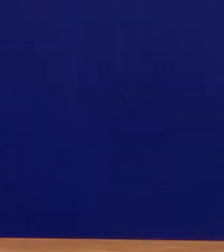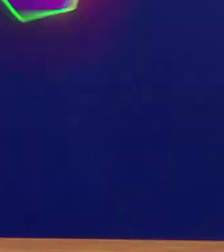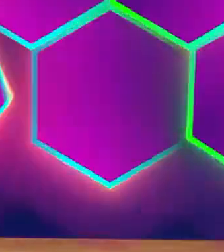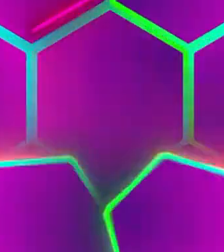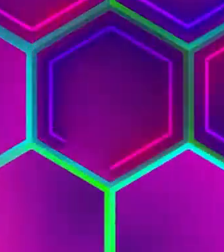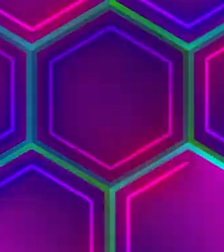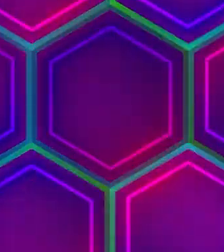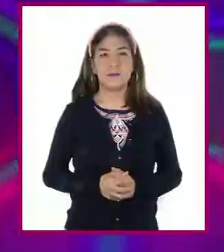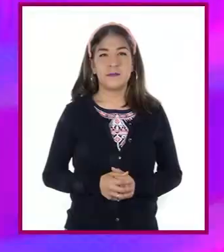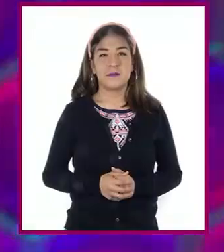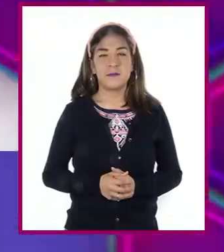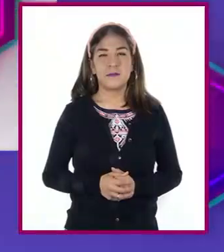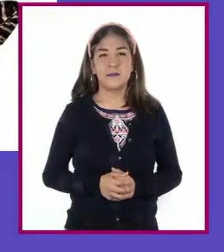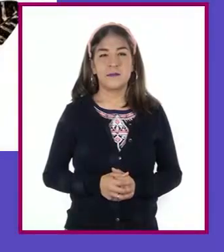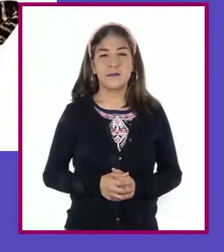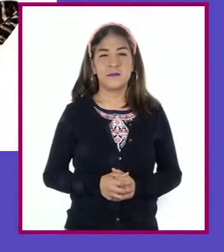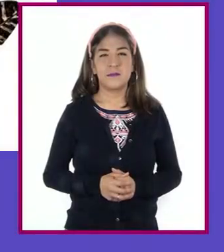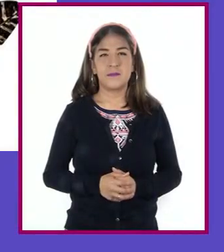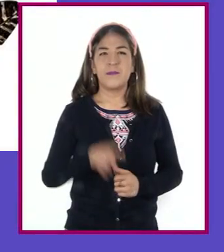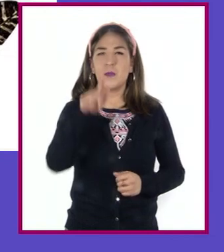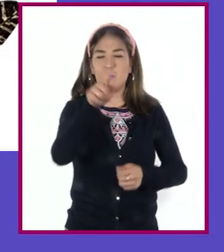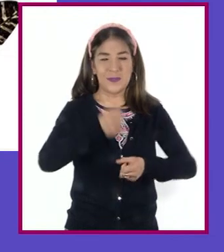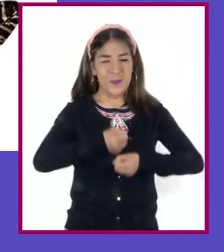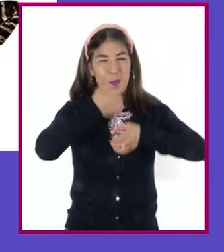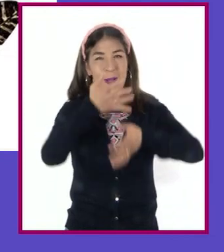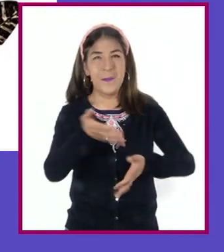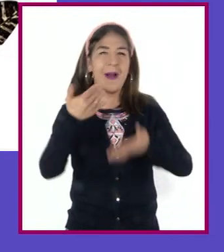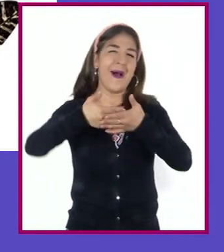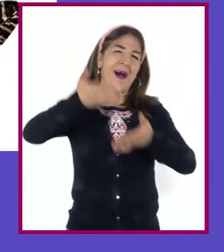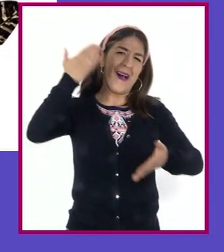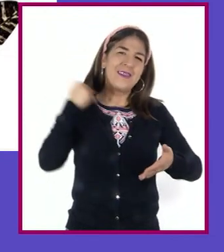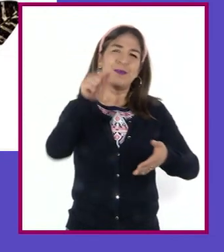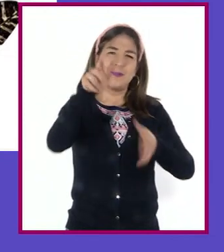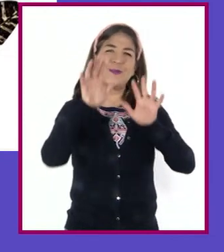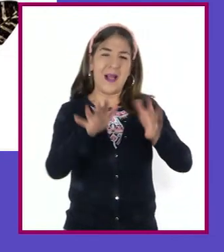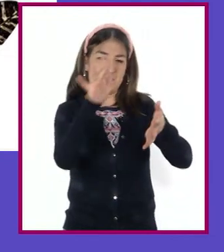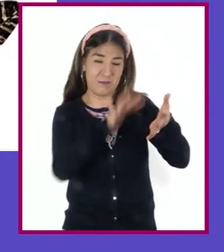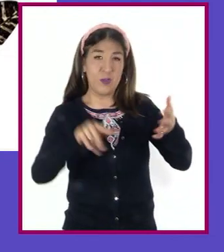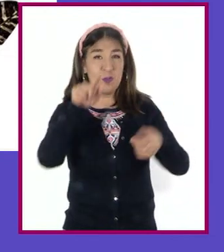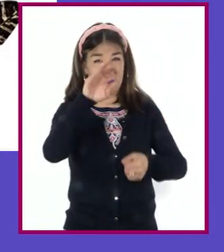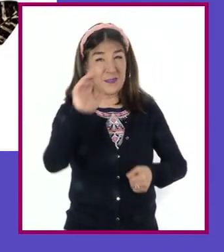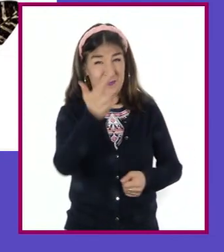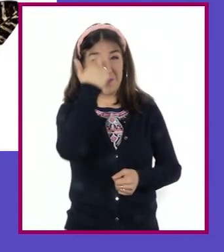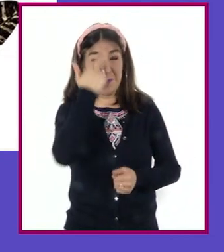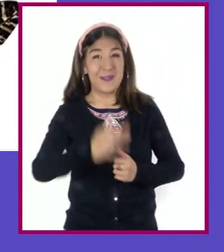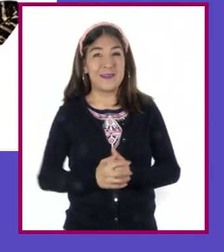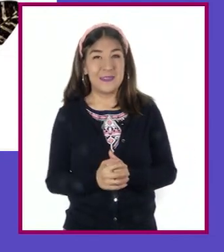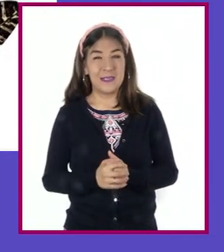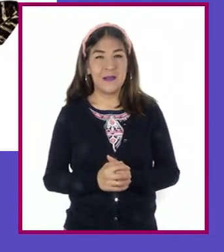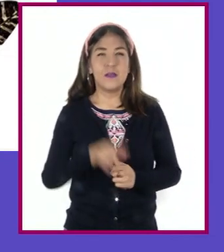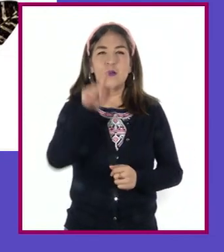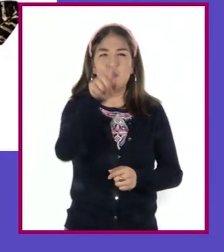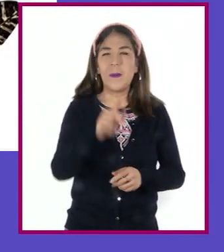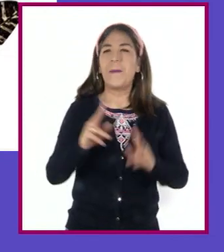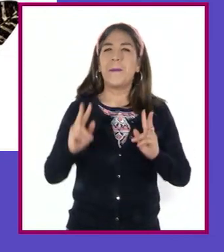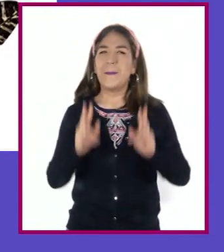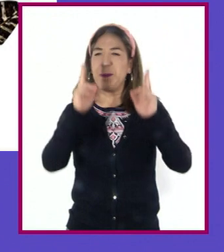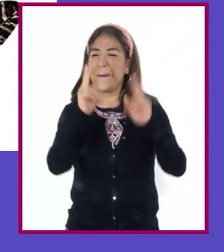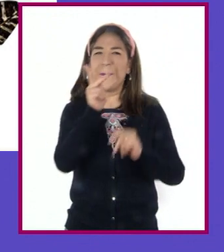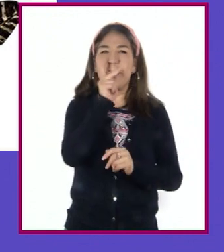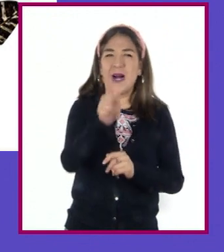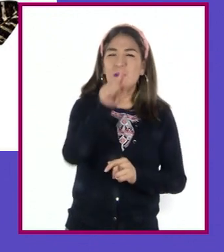tlen kenikatza moihcuilowaj xochitlactoli. Los materiales que van a necesitar para esta sesión son cuaderno y lápiz